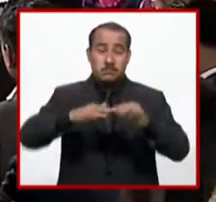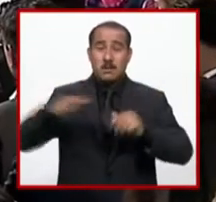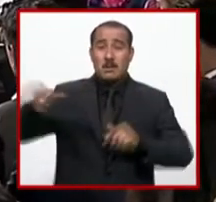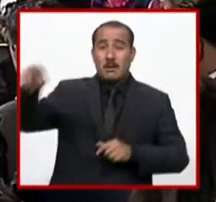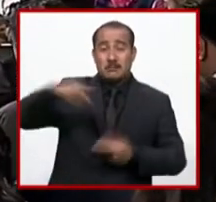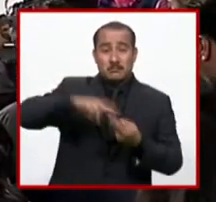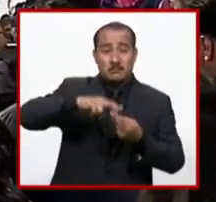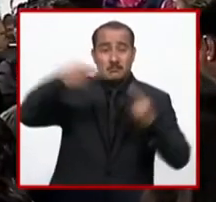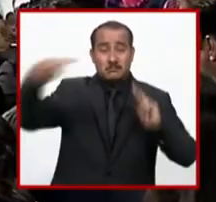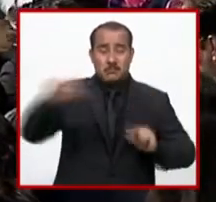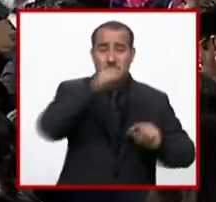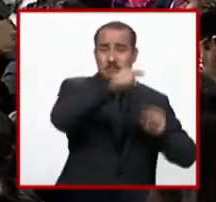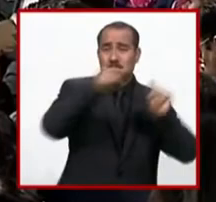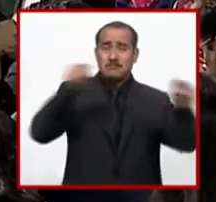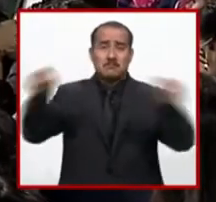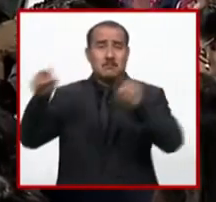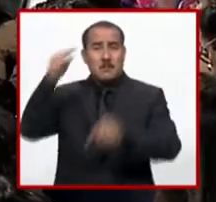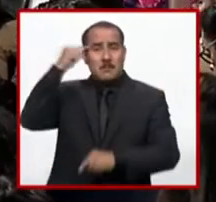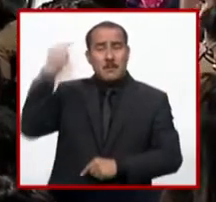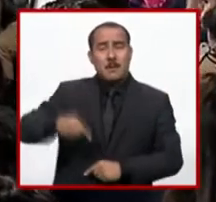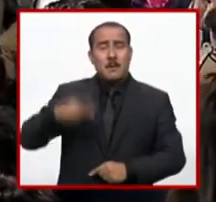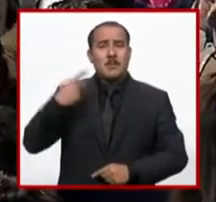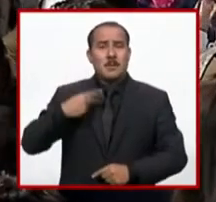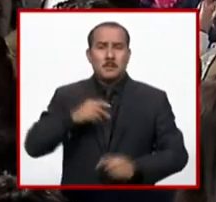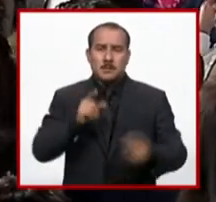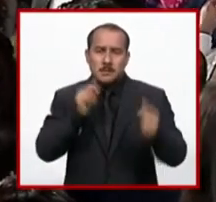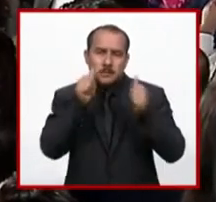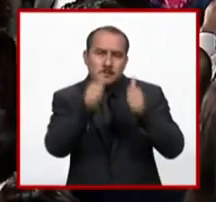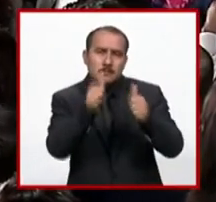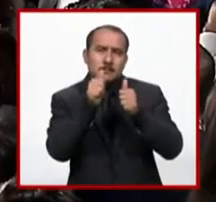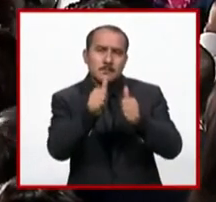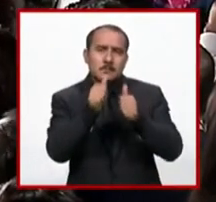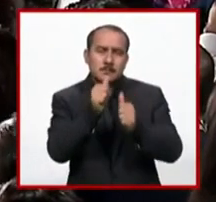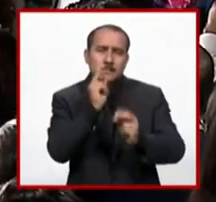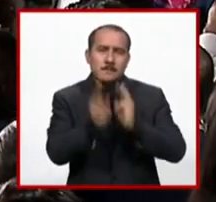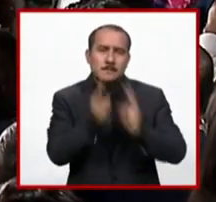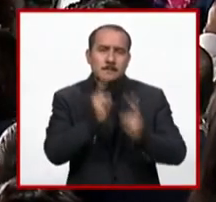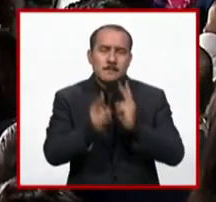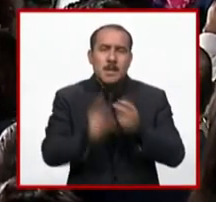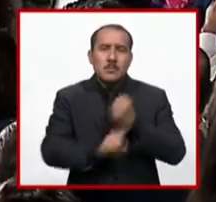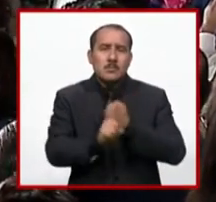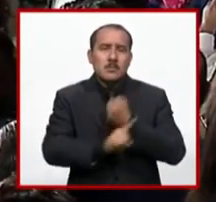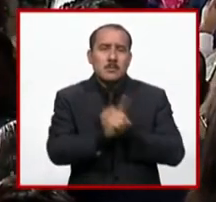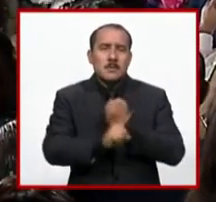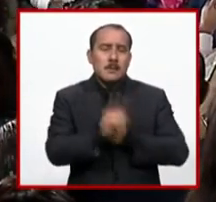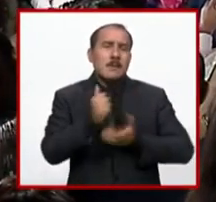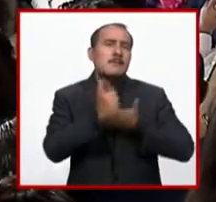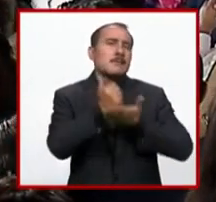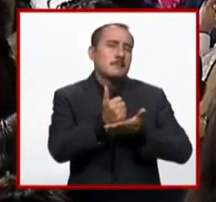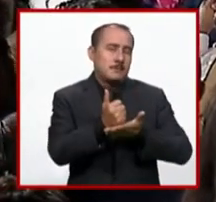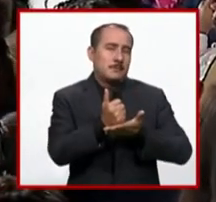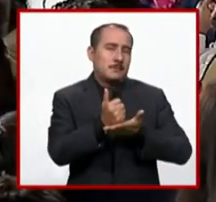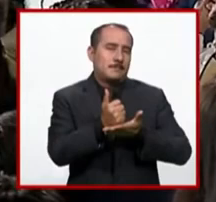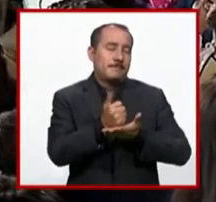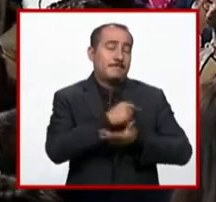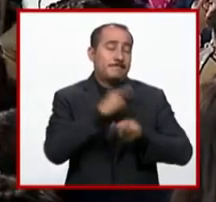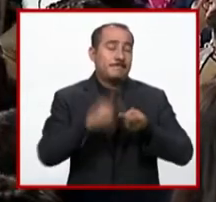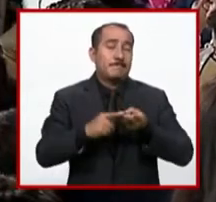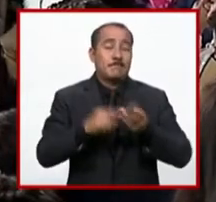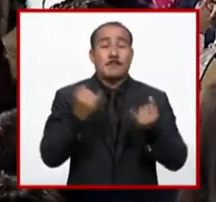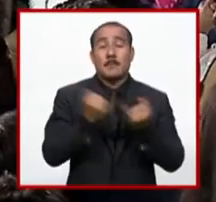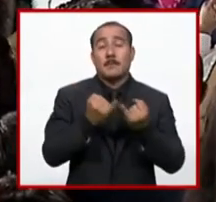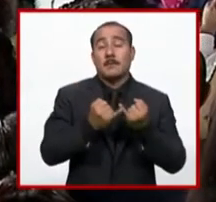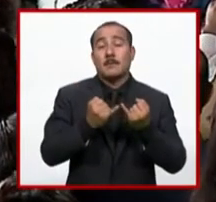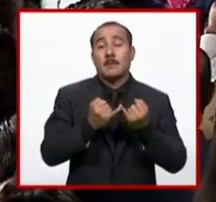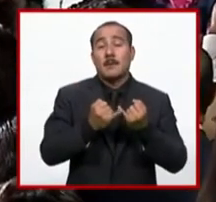regiones del estado para estar cerca de la gente, para escucharlos y poderles solucionar. Segundo, también